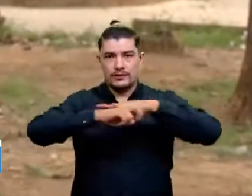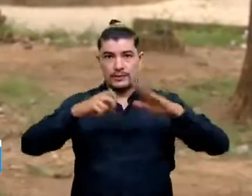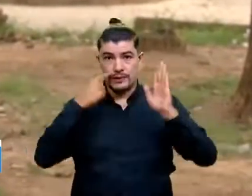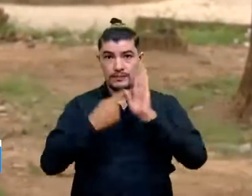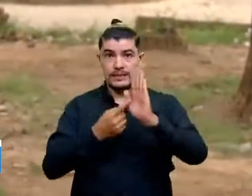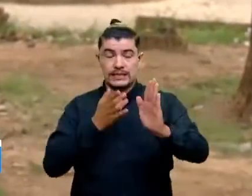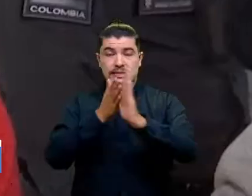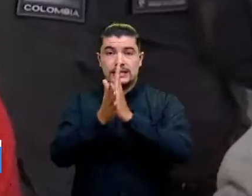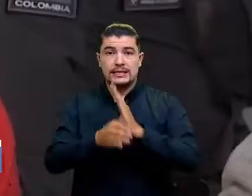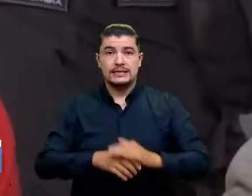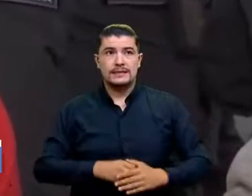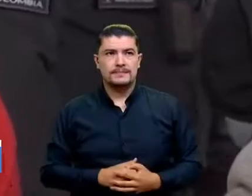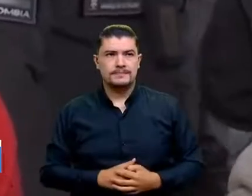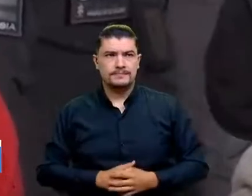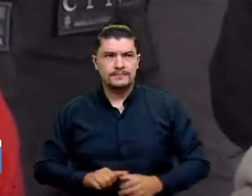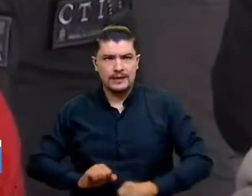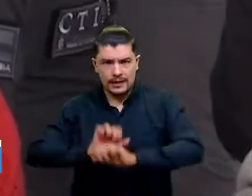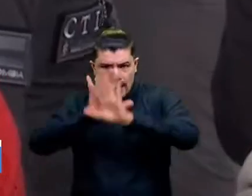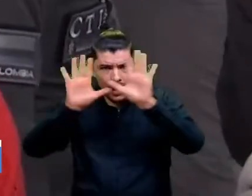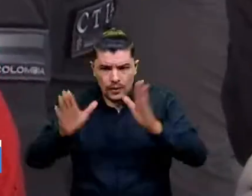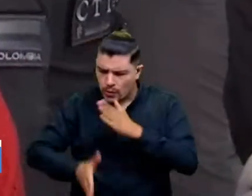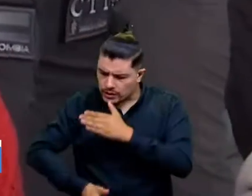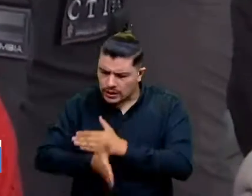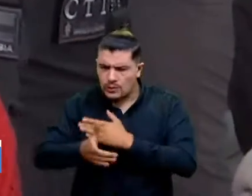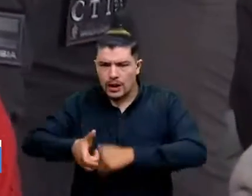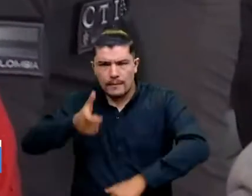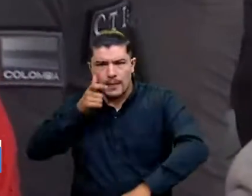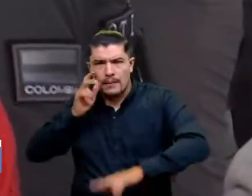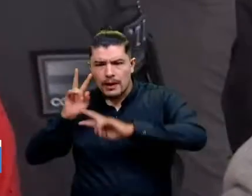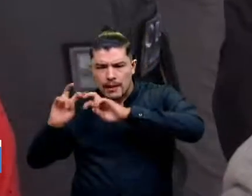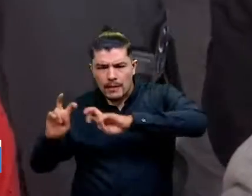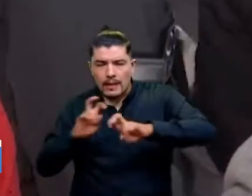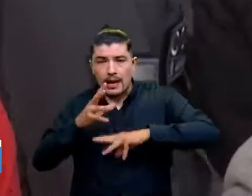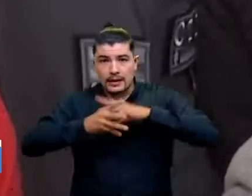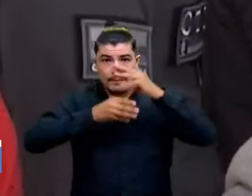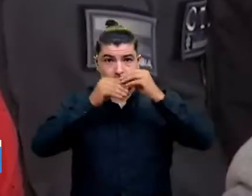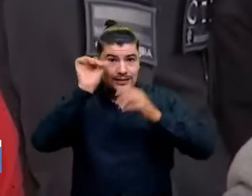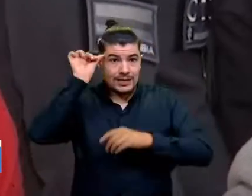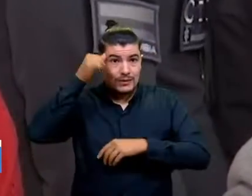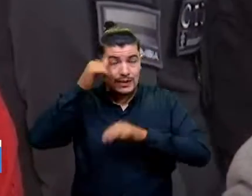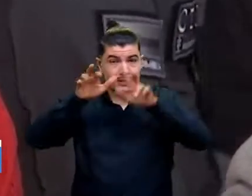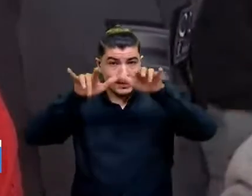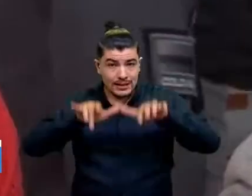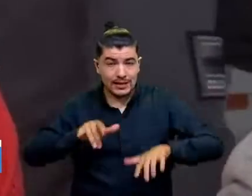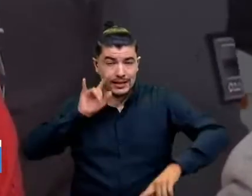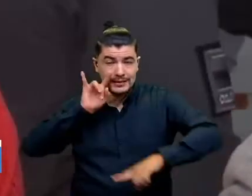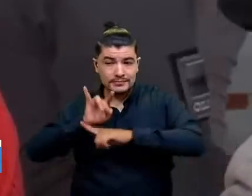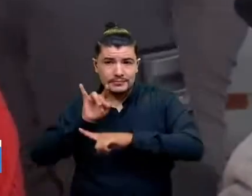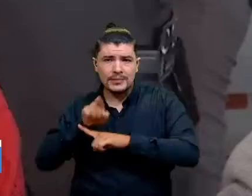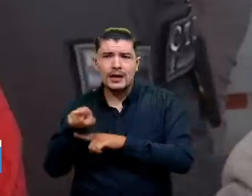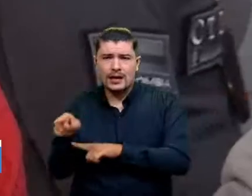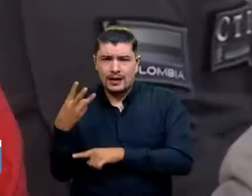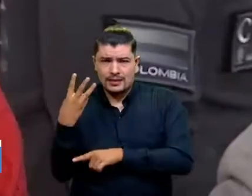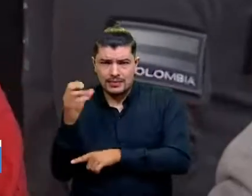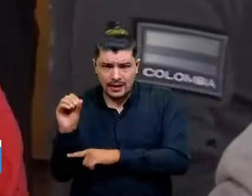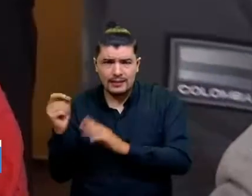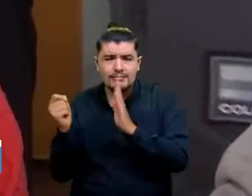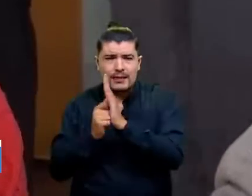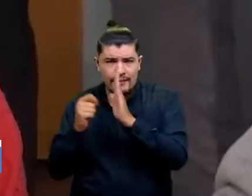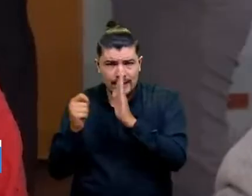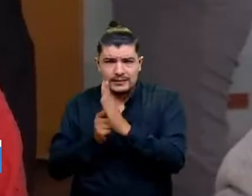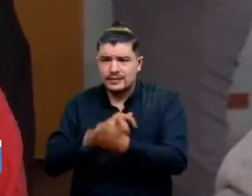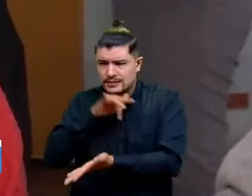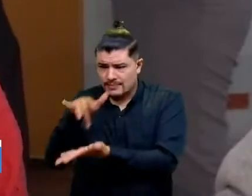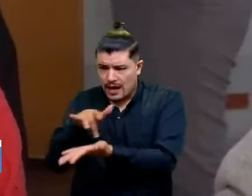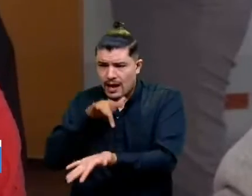robos. Por supuesto, continuarán los operativos y hay que recordar que desde la Secretaría del Interior hemos realizado más de 30 intervenciones a chatarrerías en el municipio